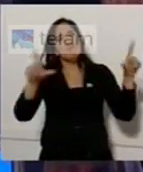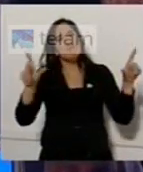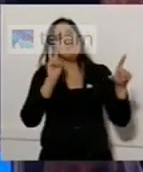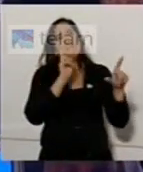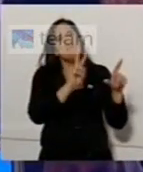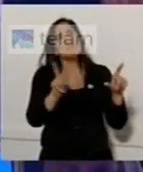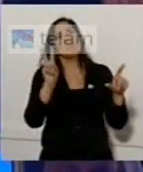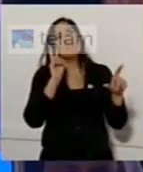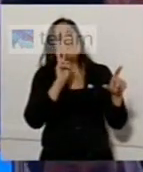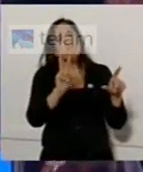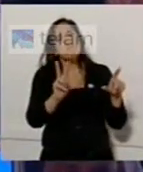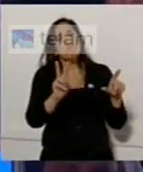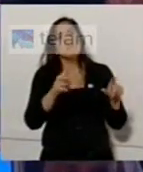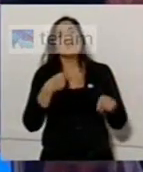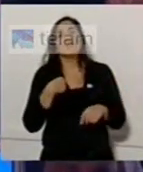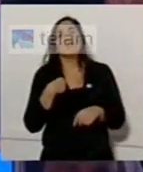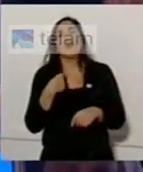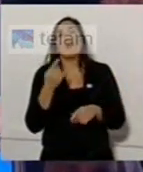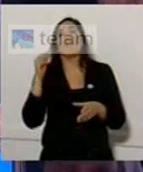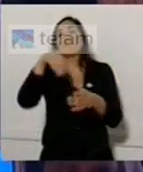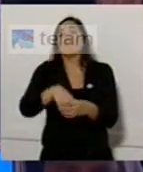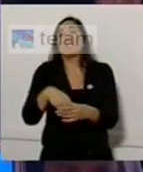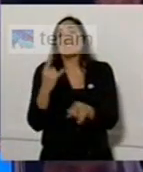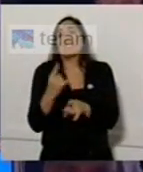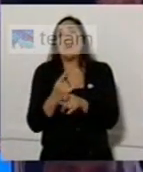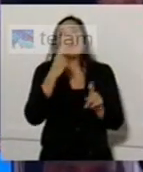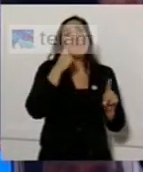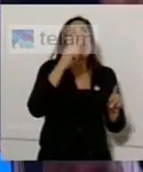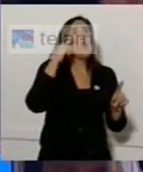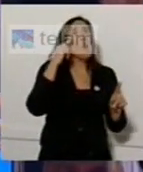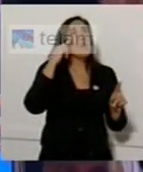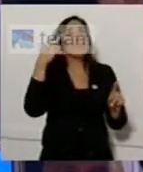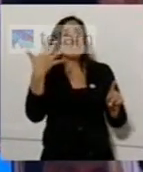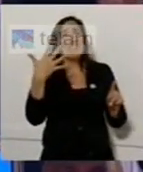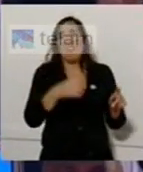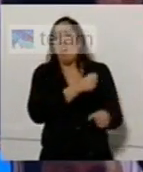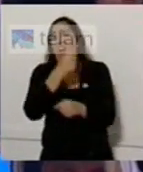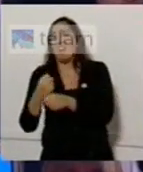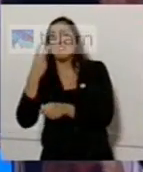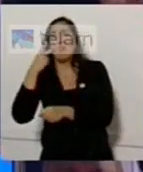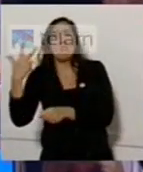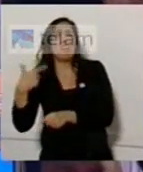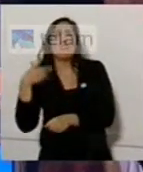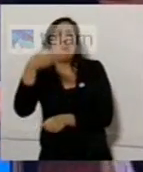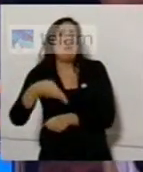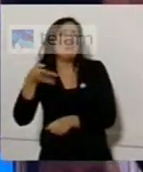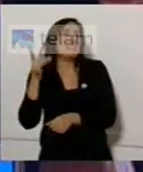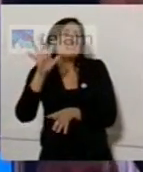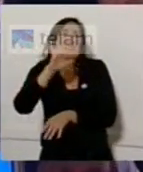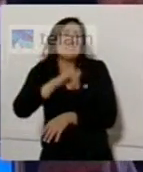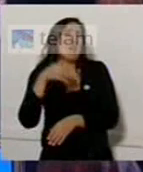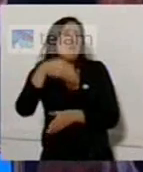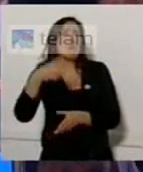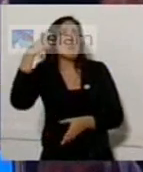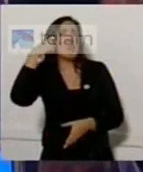yo como iba adelante, para mí el Parlamento, claro, había estado allí desde 1995, era un lugar común,